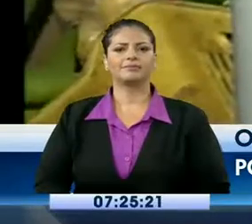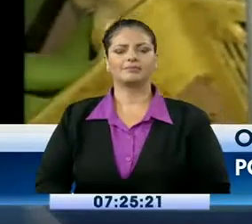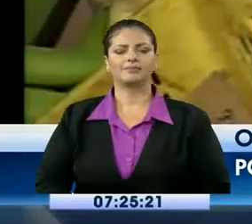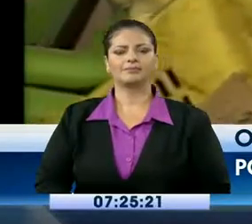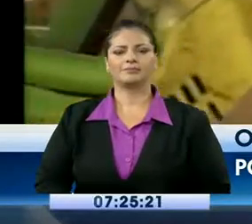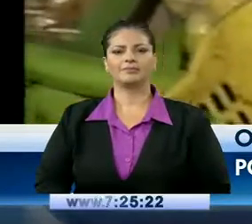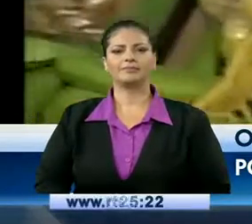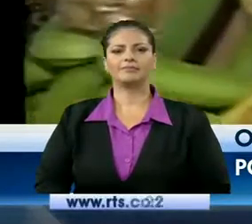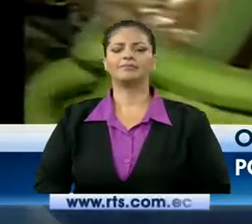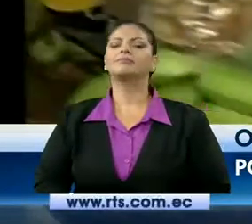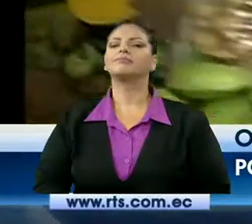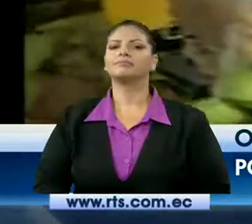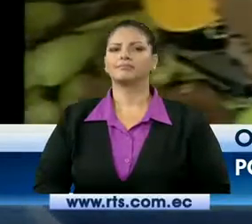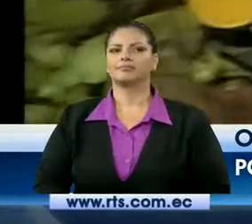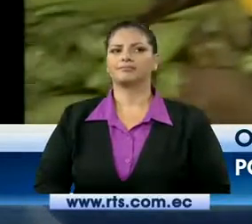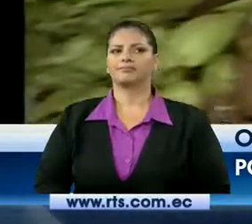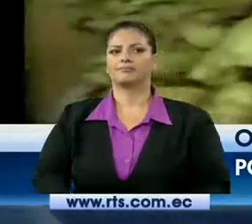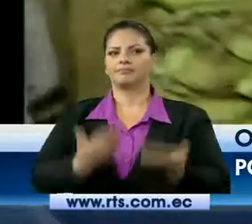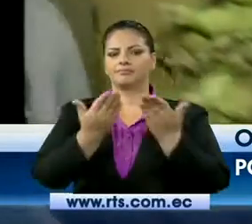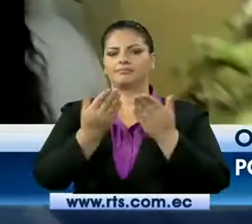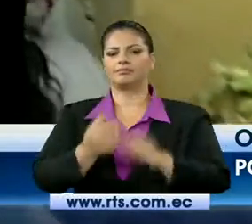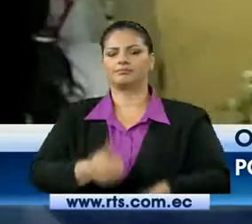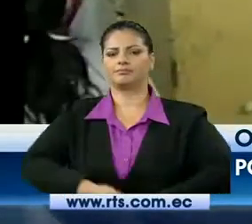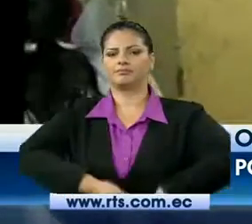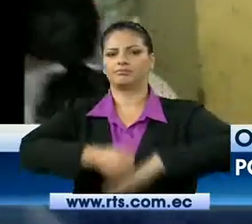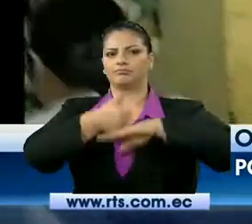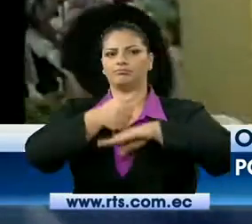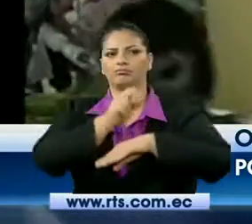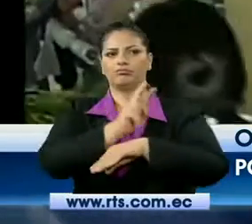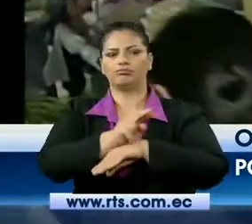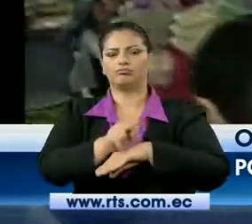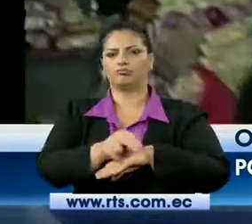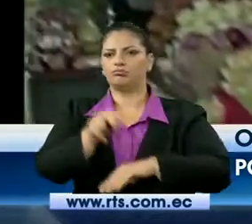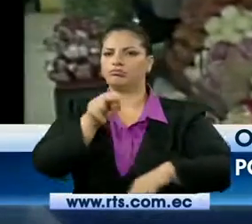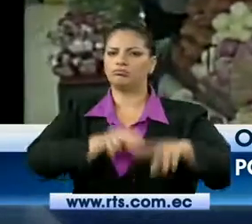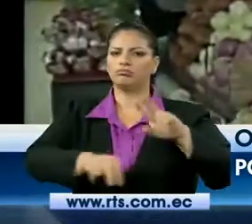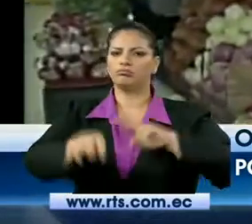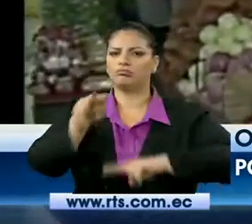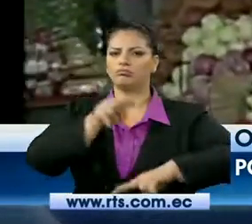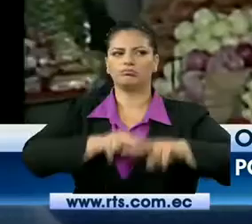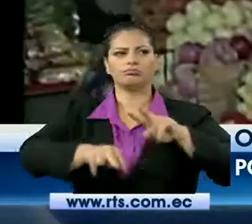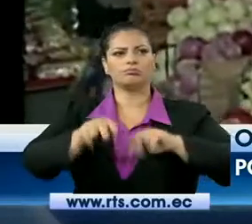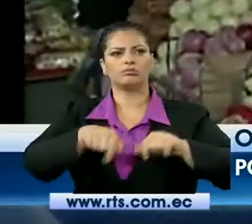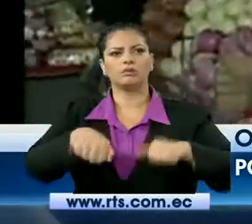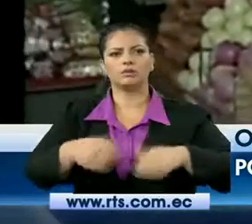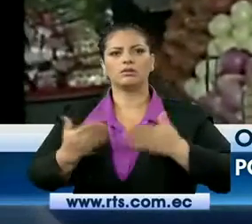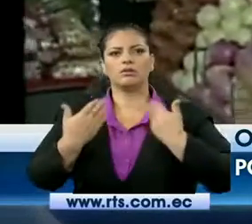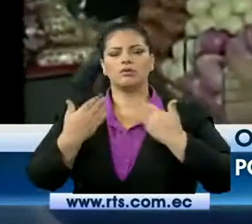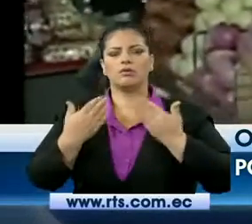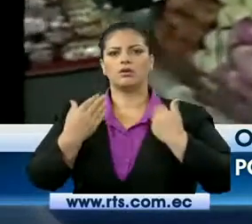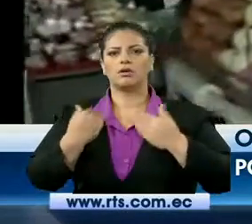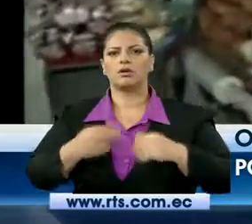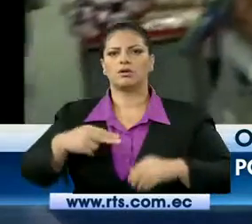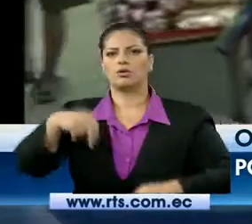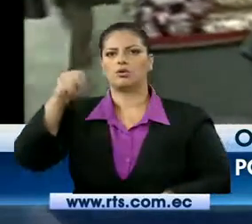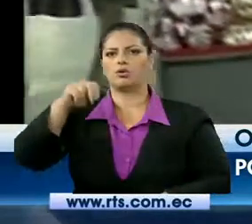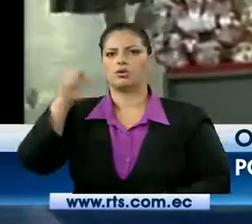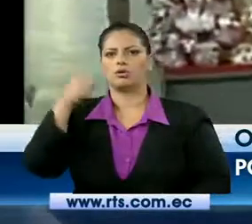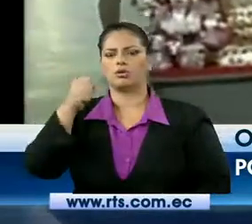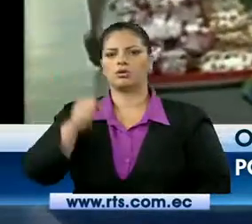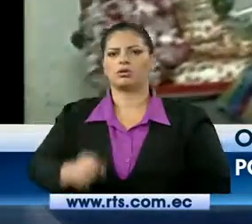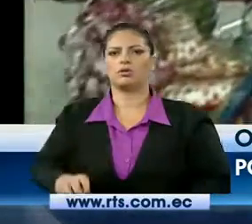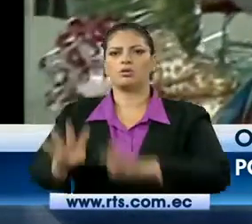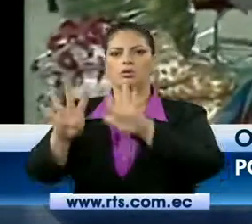recorriendo cada una de las áreas, de los pasillos, de los puestos de este centro de abasto ubicado en el norte de Guayaquil, es la comisaria